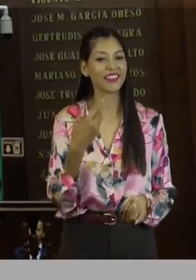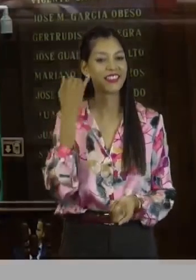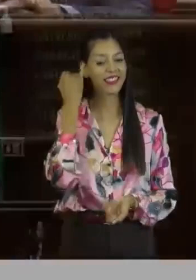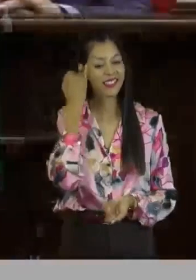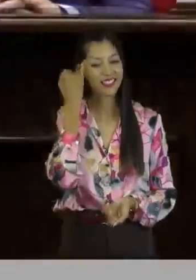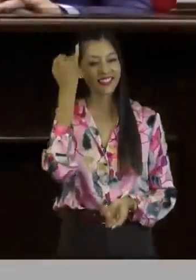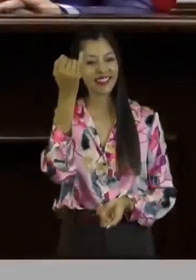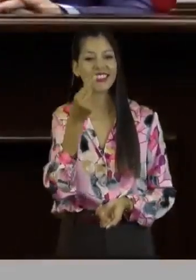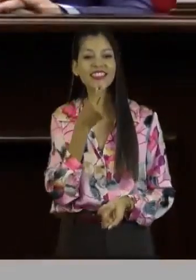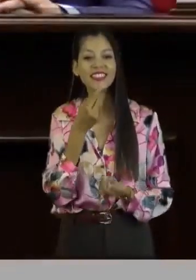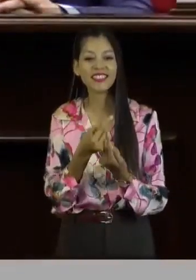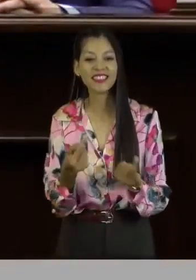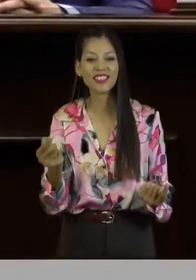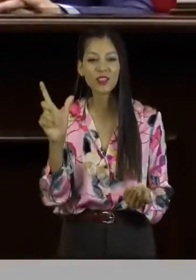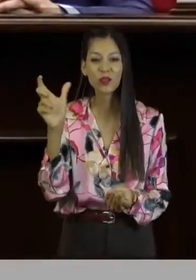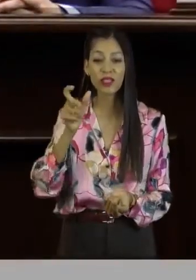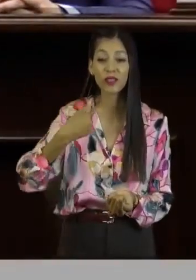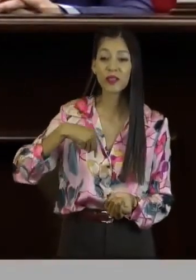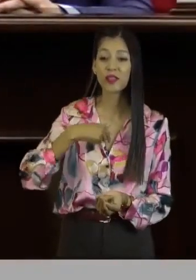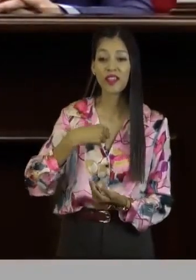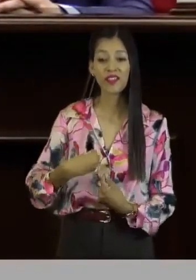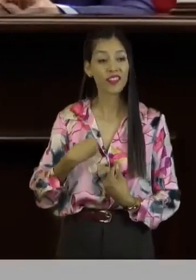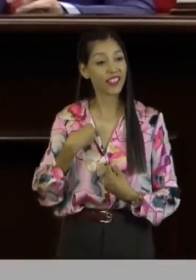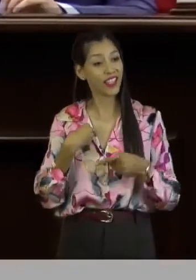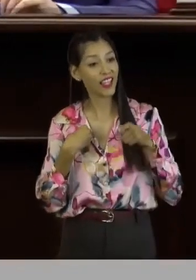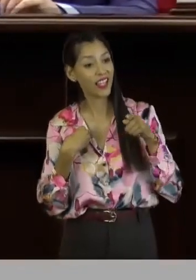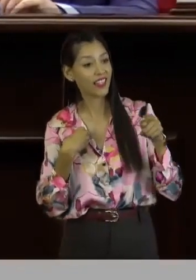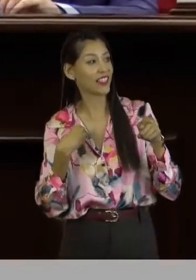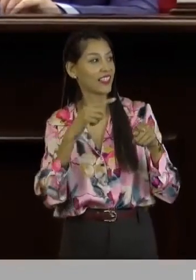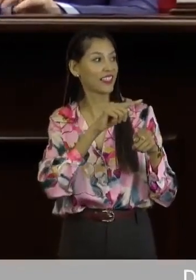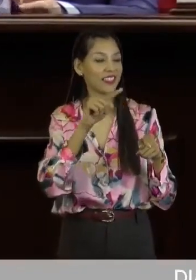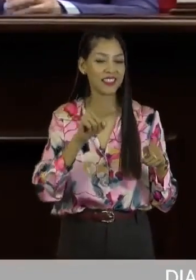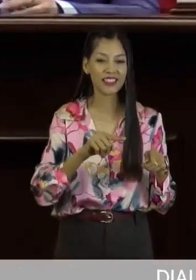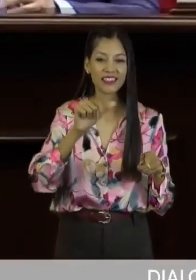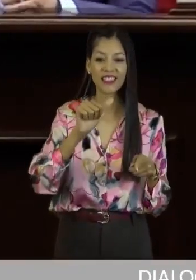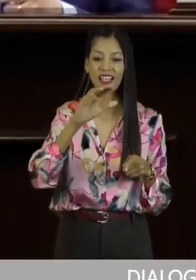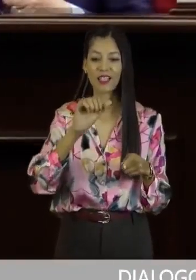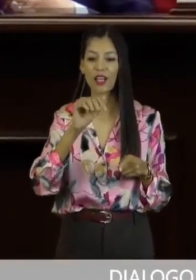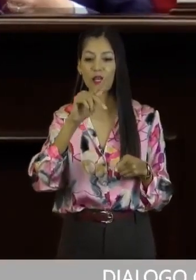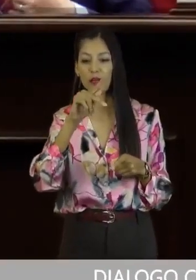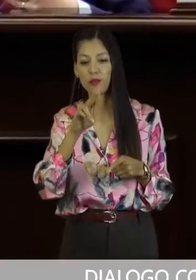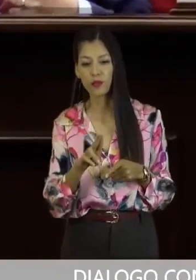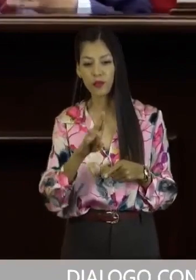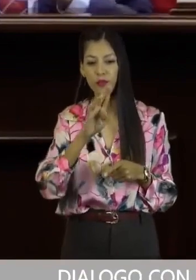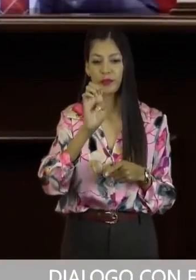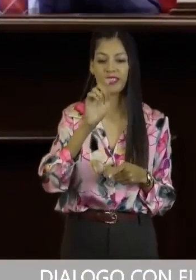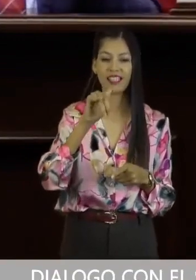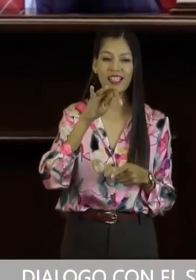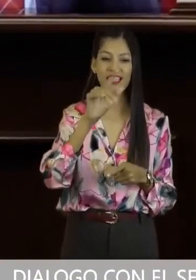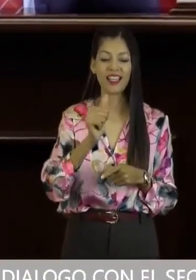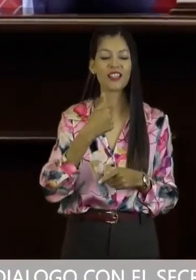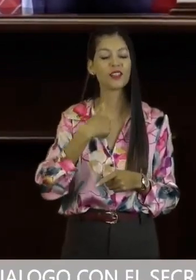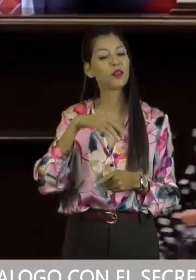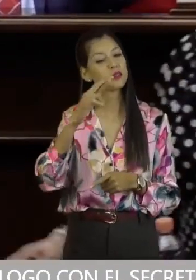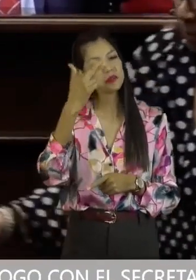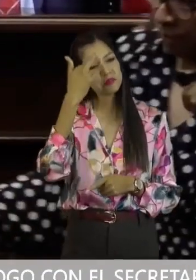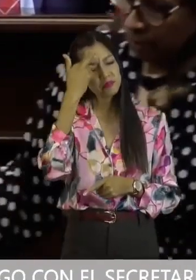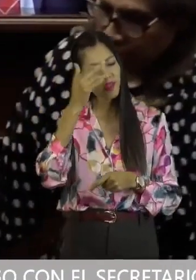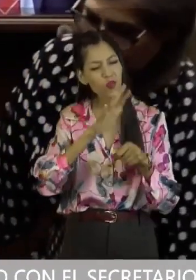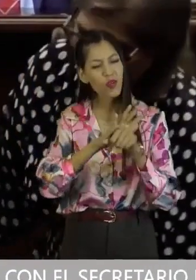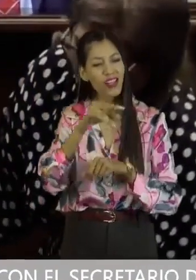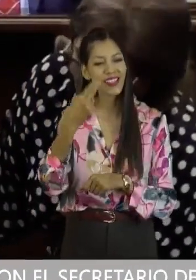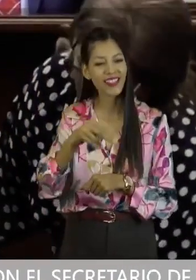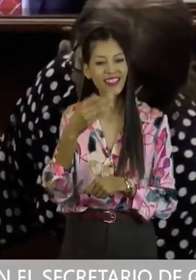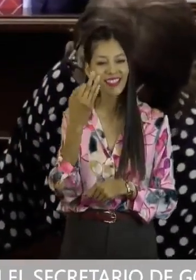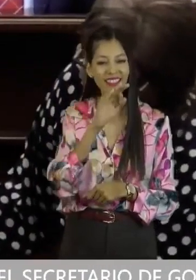cuando nosotros andábamos allá, de Zacapu, Rodolfo Vitela. No me acuerdo el apodo que le tenían,